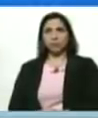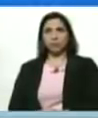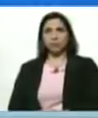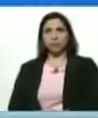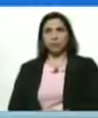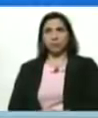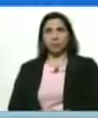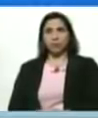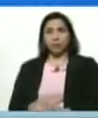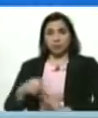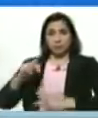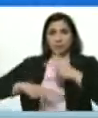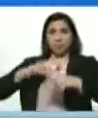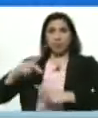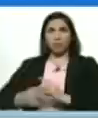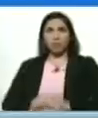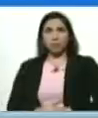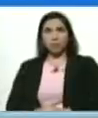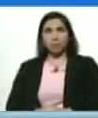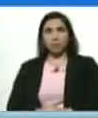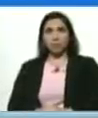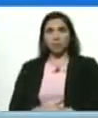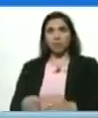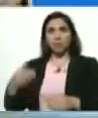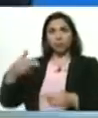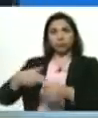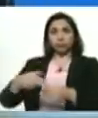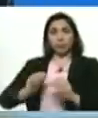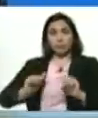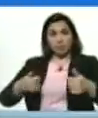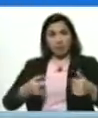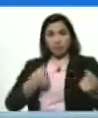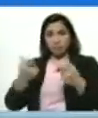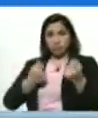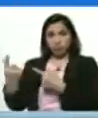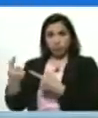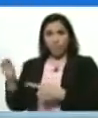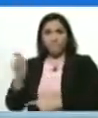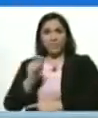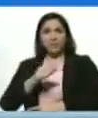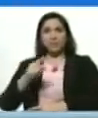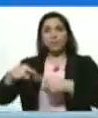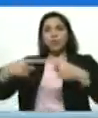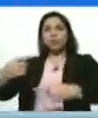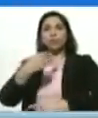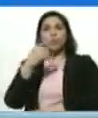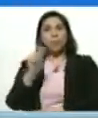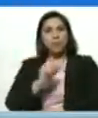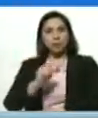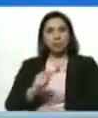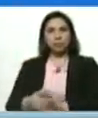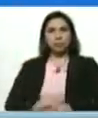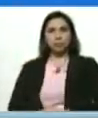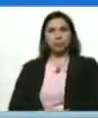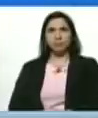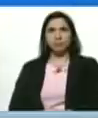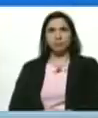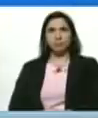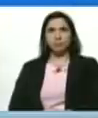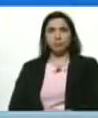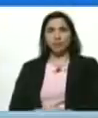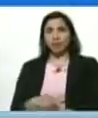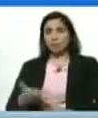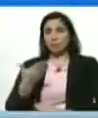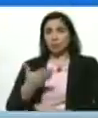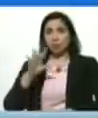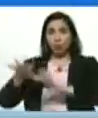de este producto que vamos a empezar a distribuir en estos meses en los próximos meses en los fundamental es un producto que hemos